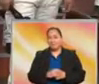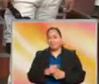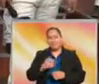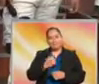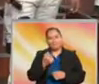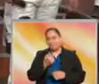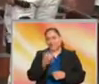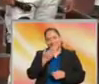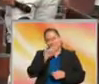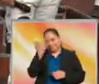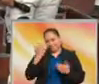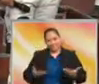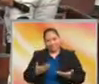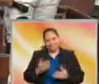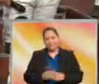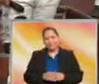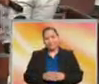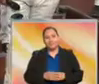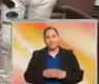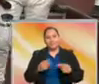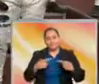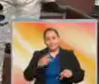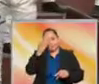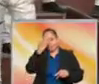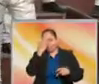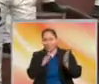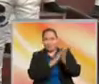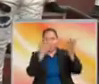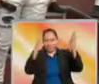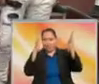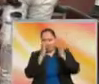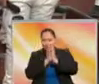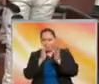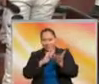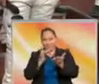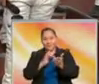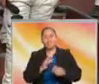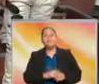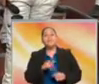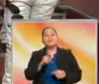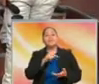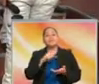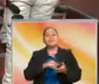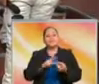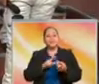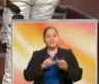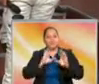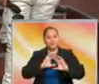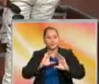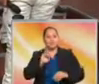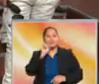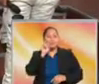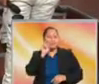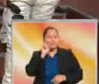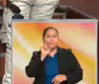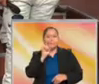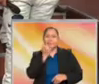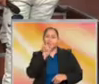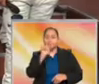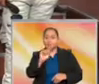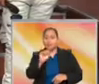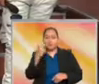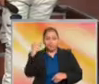bailar, ¿eh? Eso- Muchas gracias, muchas gracias. Gente conocedora de los aplausos, gracias, gracias. Oye, ¿por dónde vas a andar? Vamos a trabajar el día de mañana, Ajá. perdón, el sábado estamos